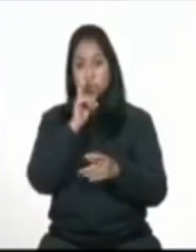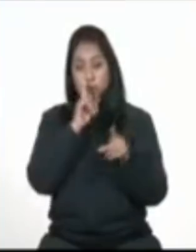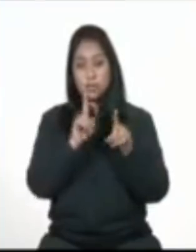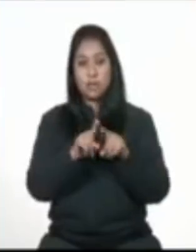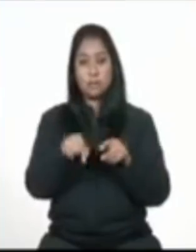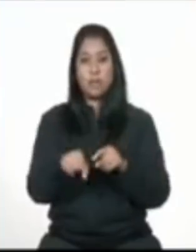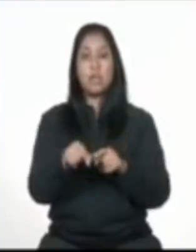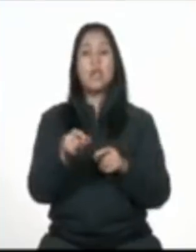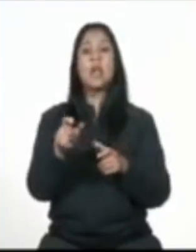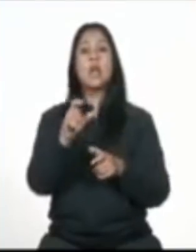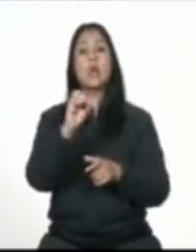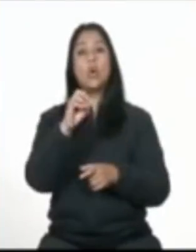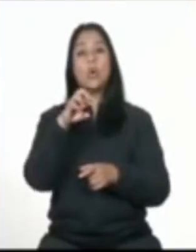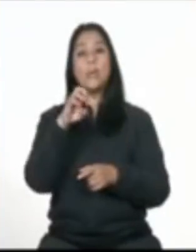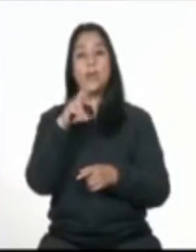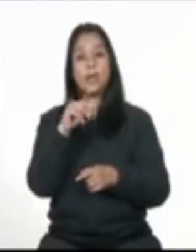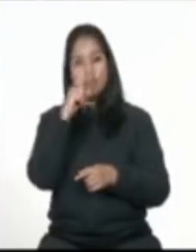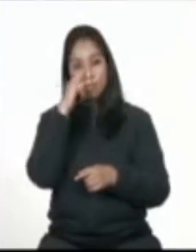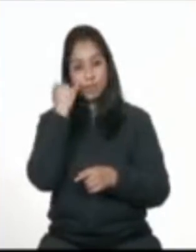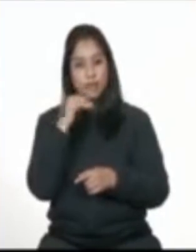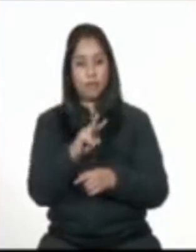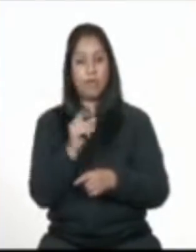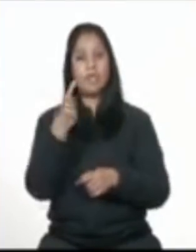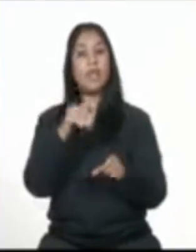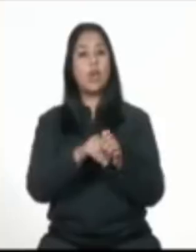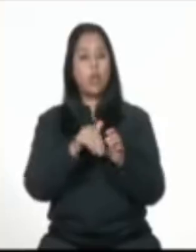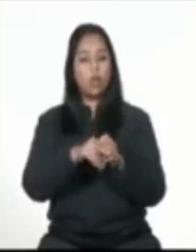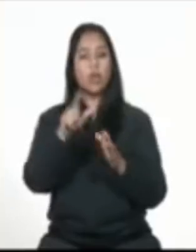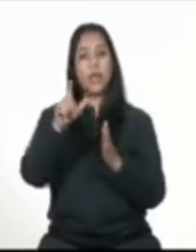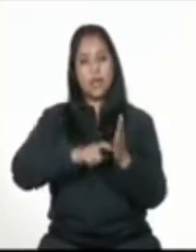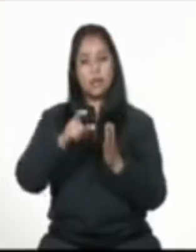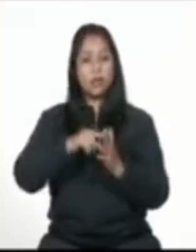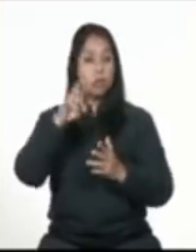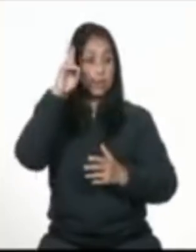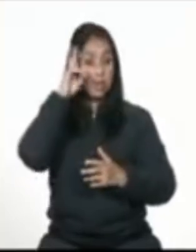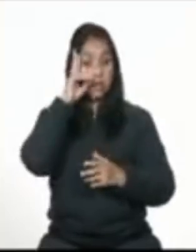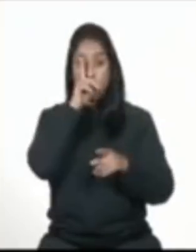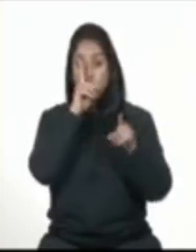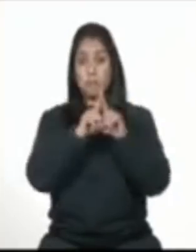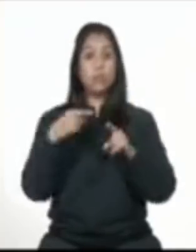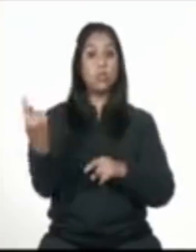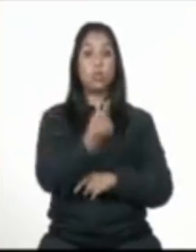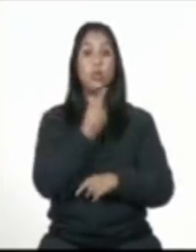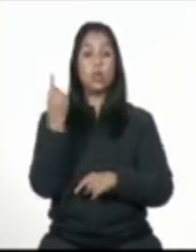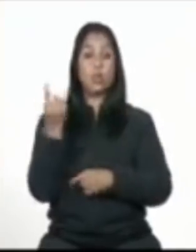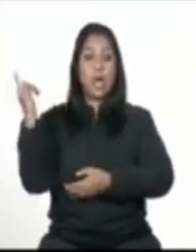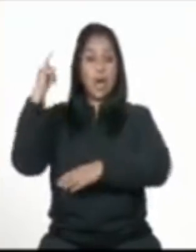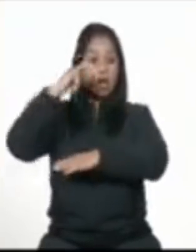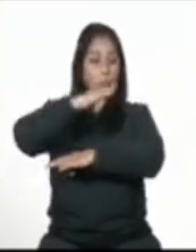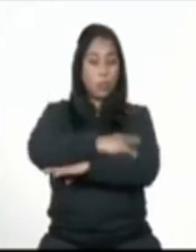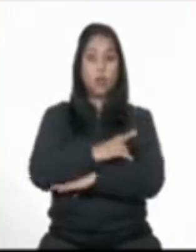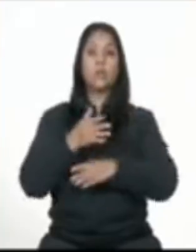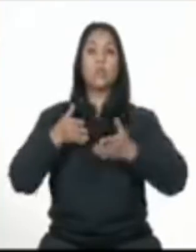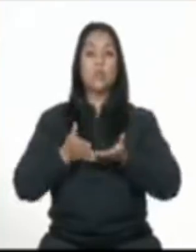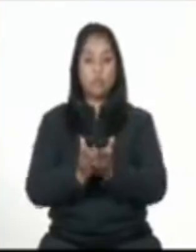a las cooperativas de ahorro y crédito. Se recuerda también que todo el sistema de puertos y aeropuertos en vuelos